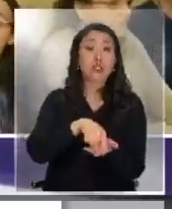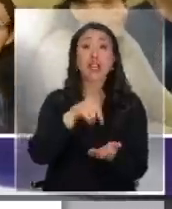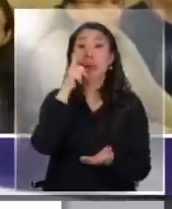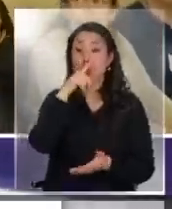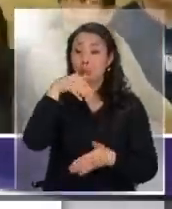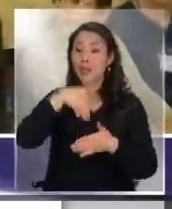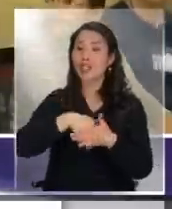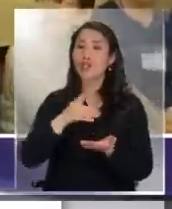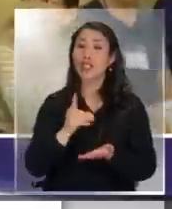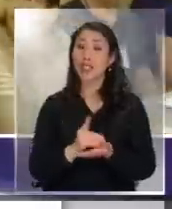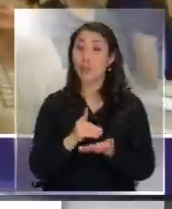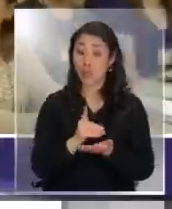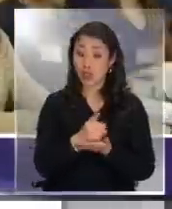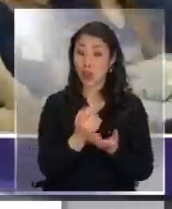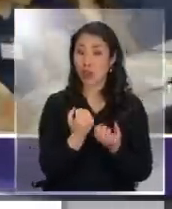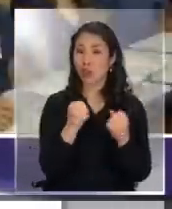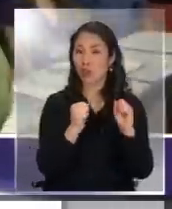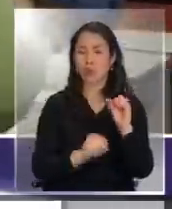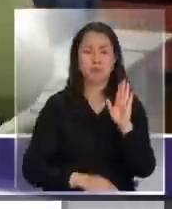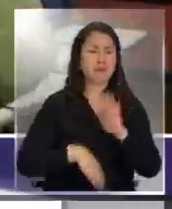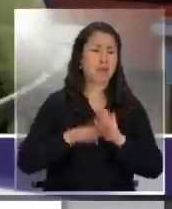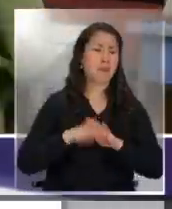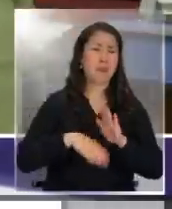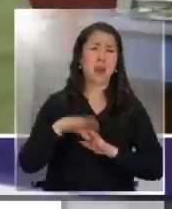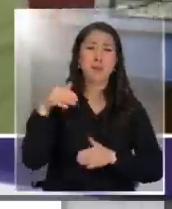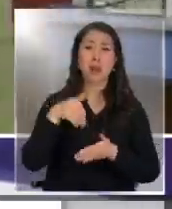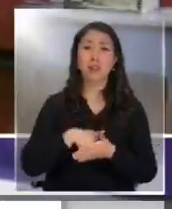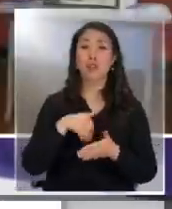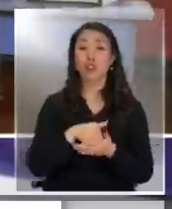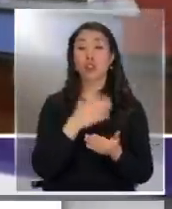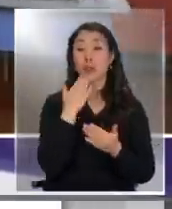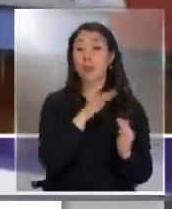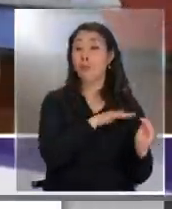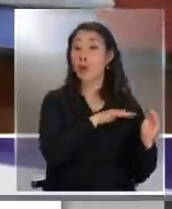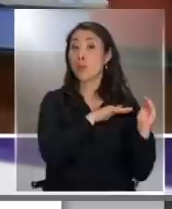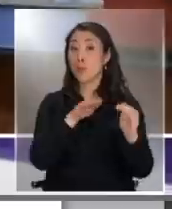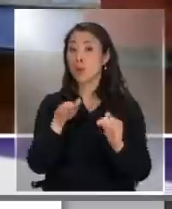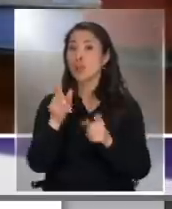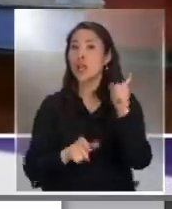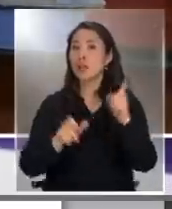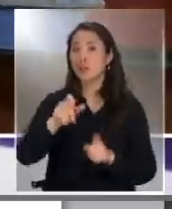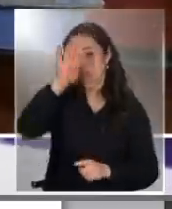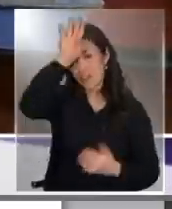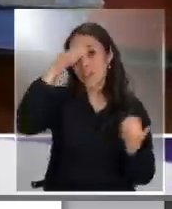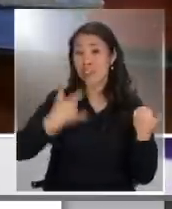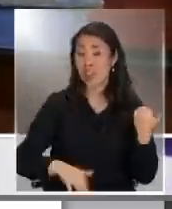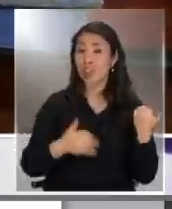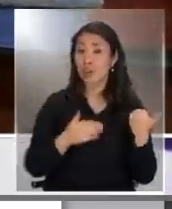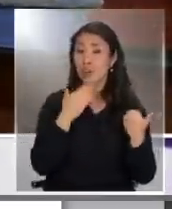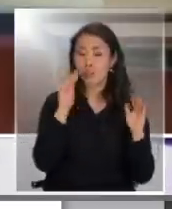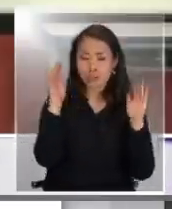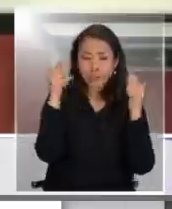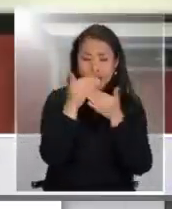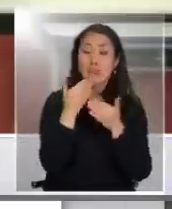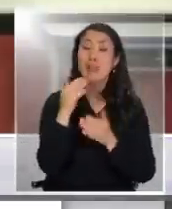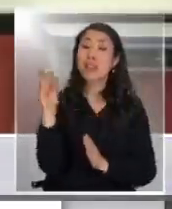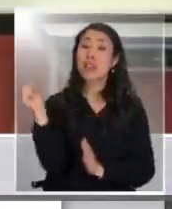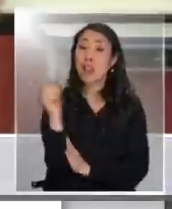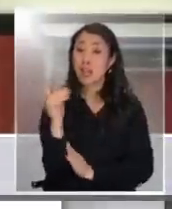elección de diputados obtuvo la mayor votación. Gran apoyo también del mundo evangélico, de los conservadores y de las derechas.